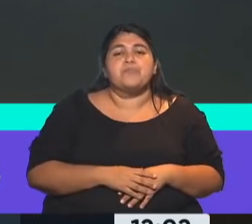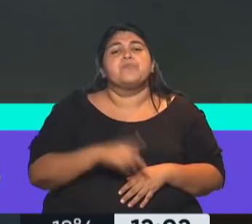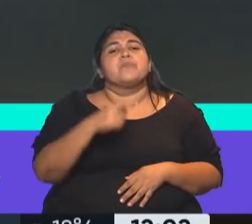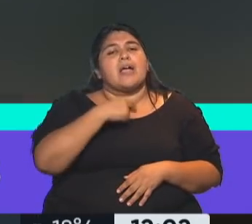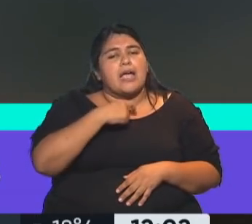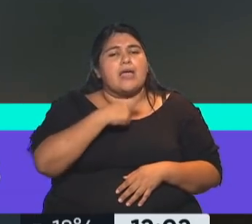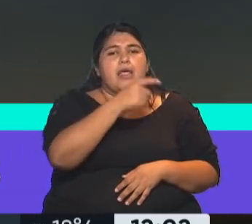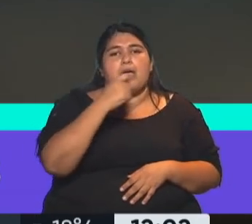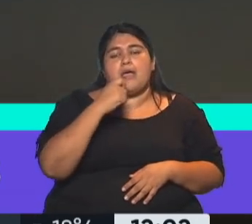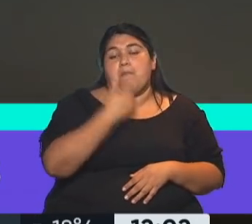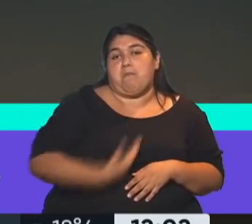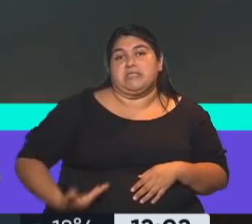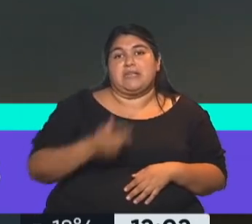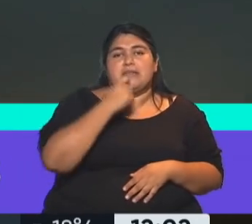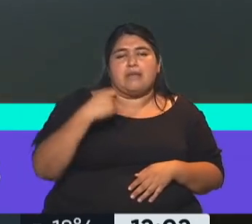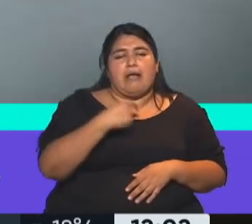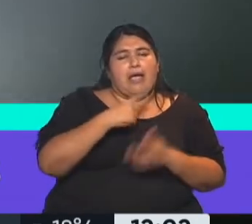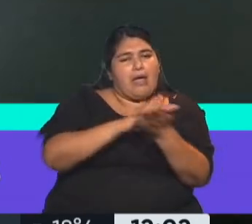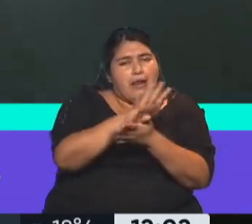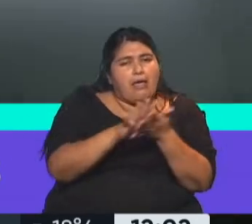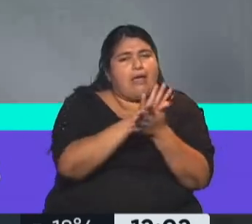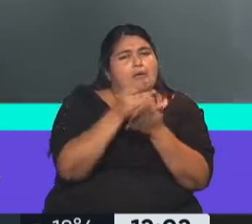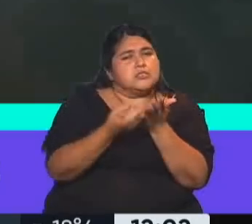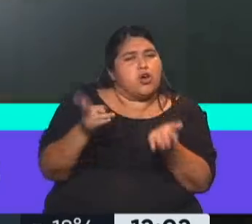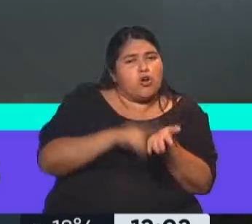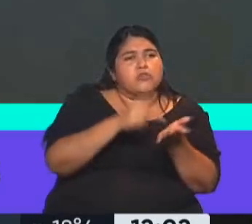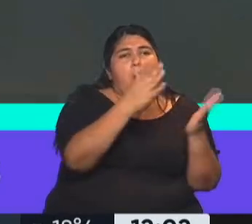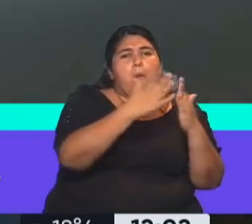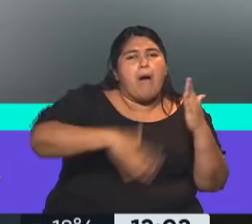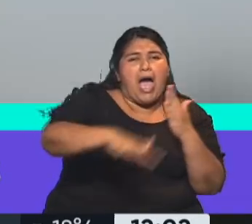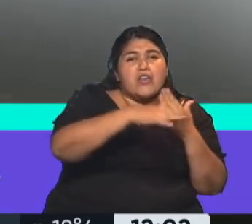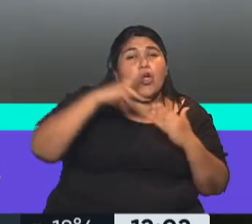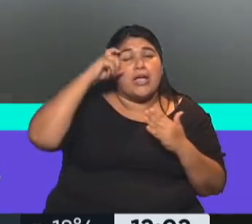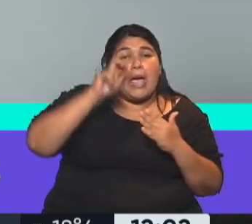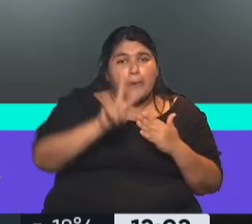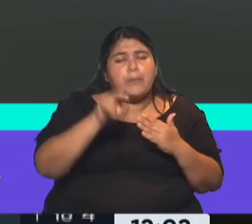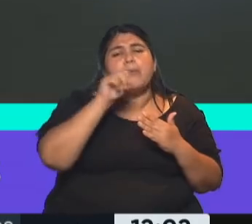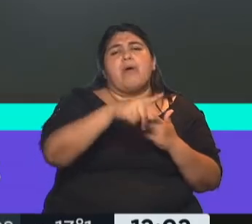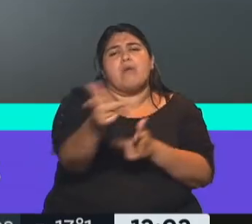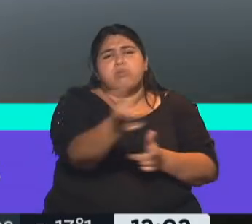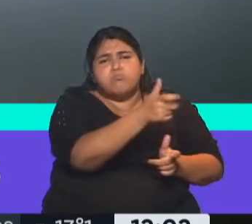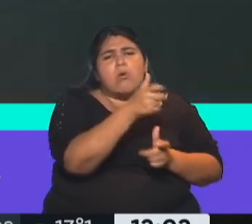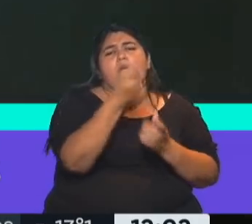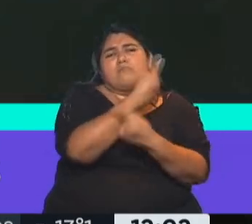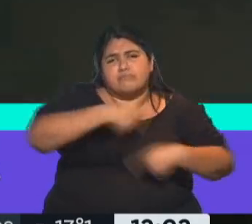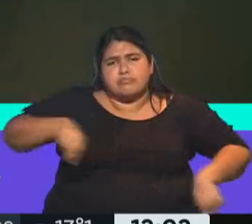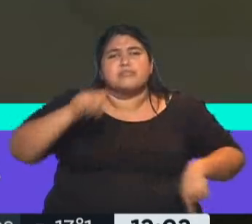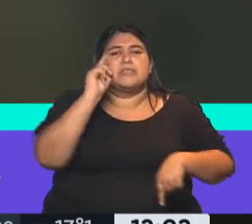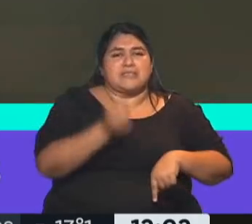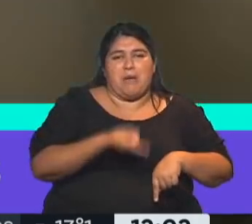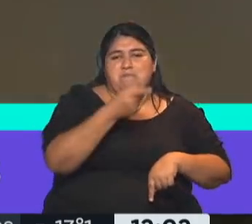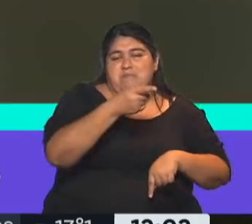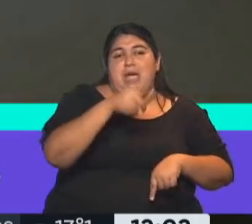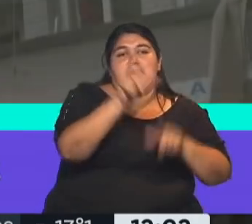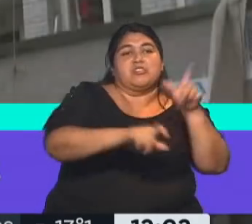presidente ucraniano Zelensky a negociar y a capitular. En varios barrios de Kiev se registraron disparos y explosiones con edificios de civiles